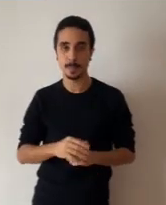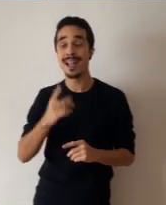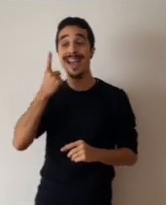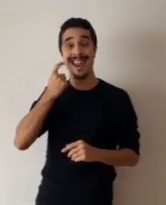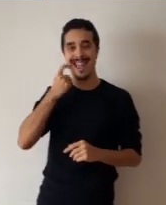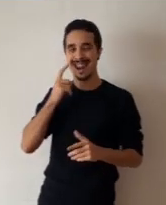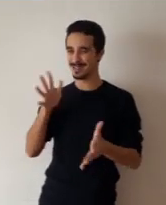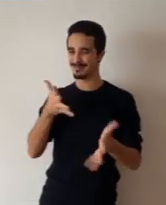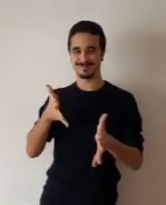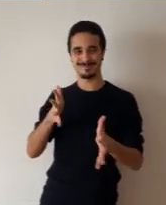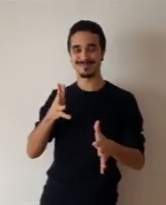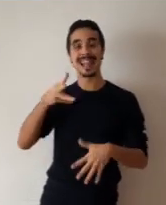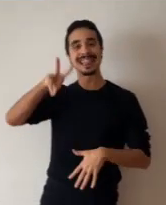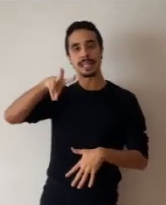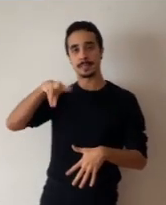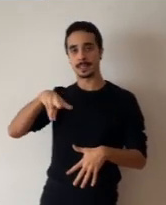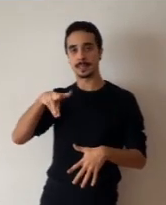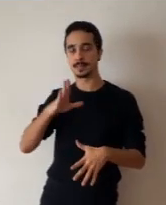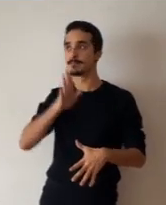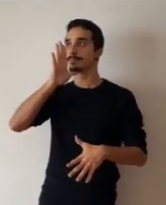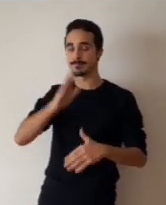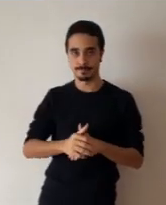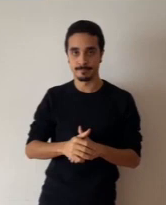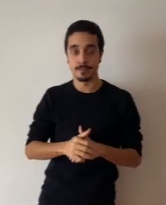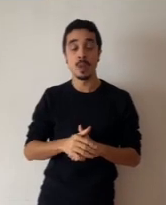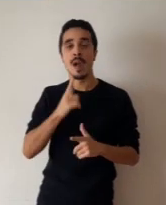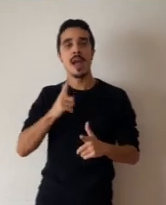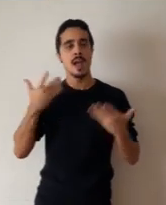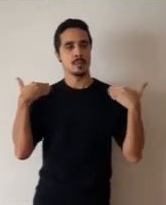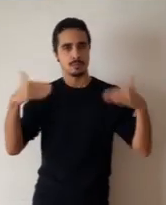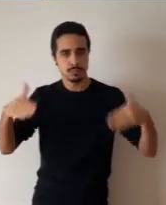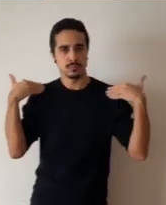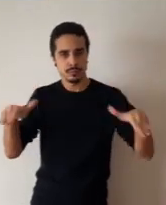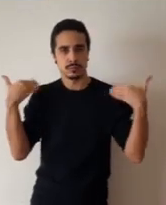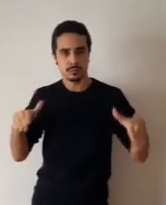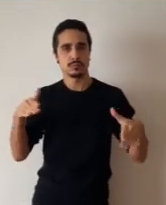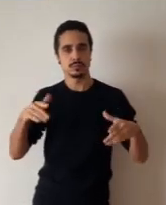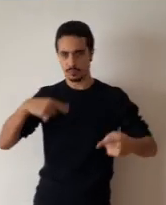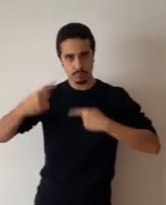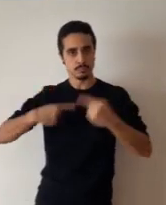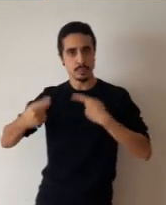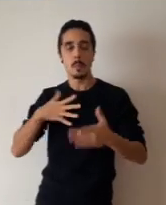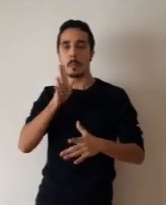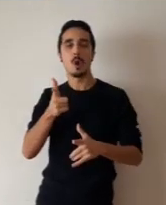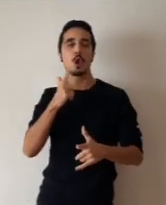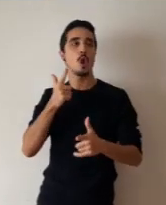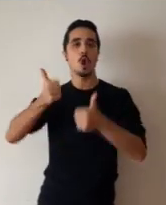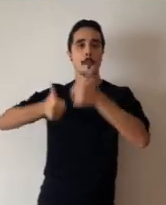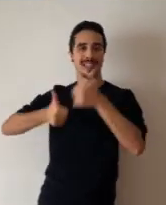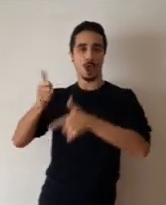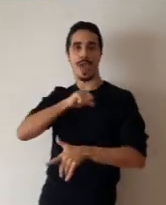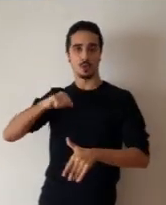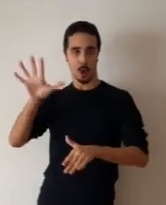peso. La regla muy irregular, con ausencias de 3 meses, realizando ejercicio moderado ya que compite a